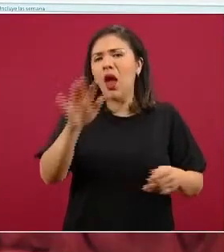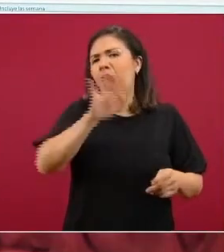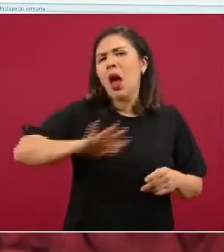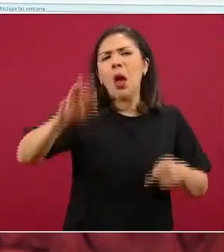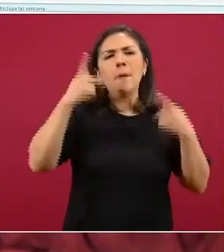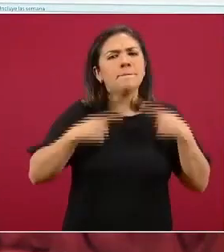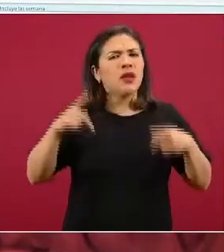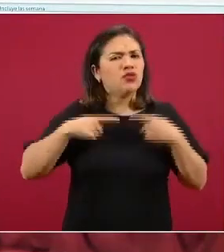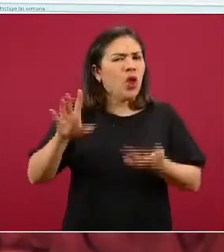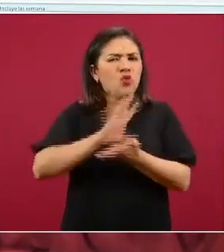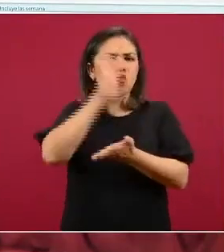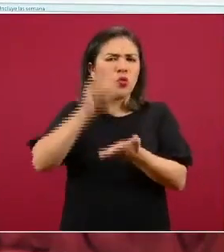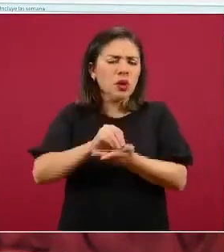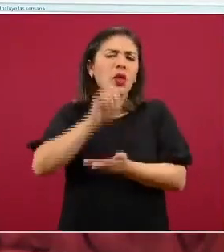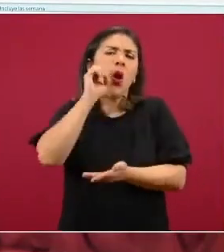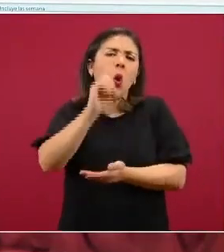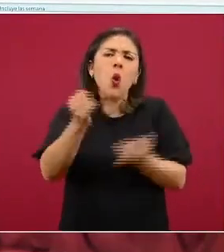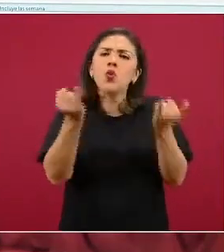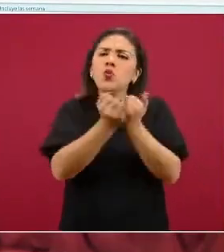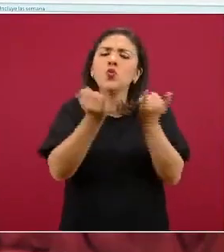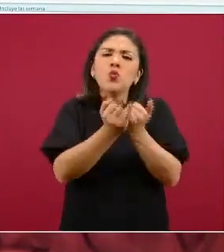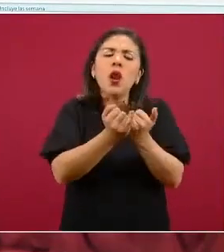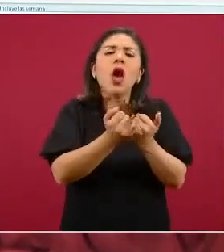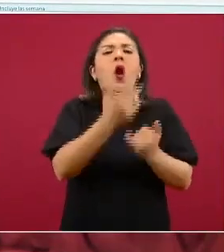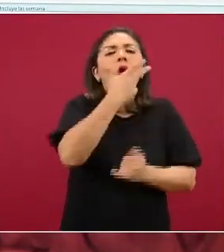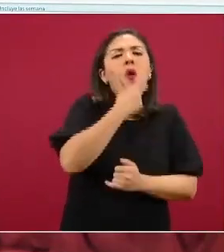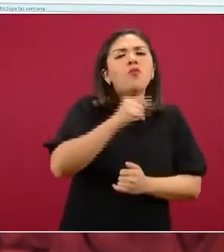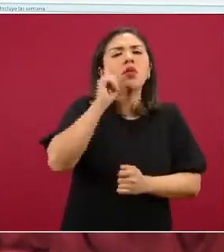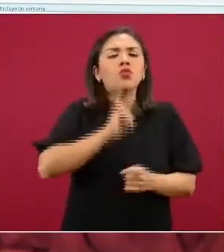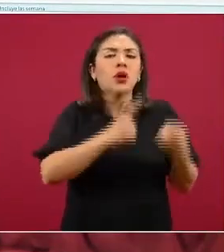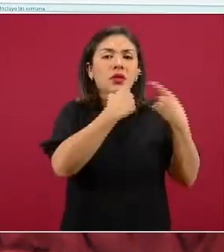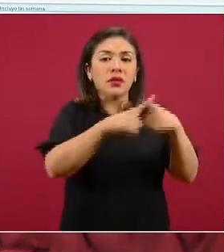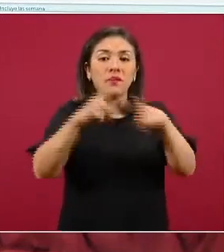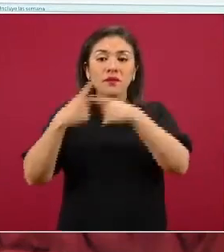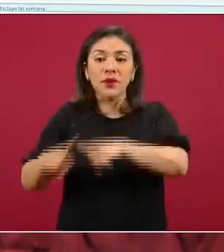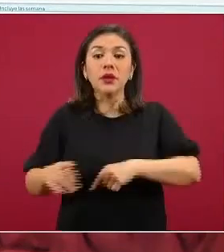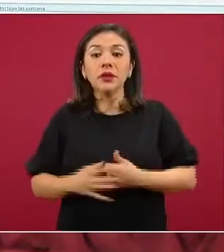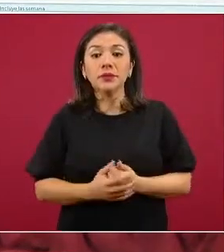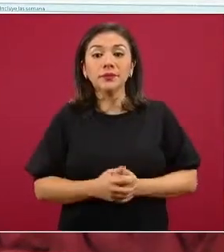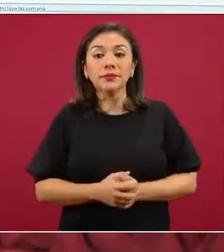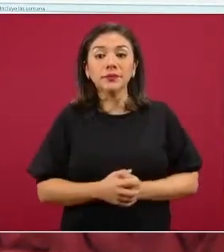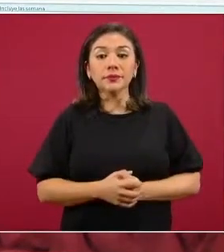general como por sexo. La siguiente.